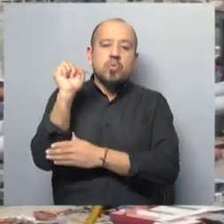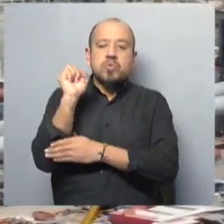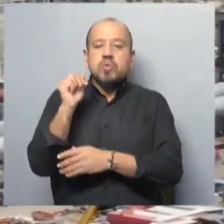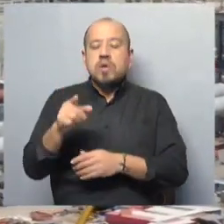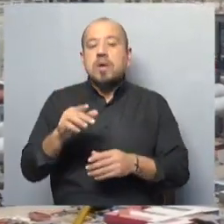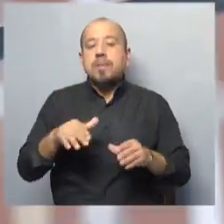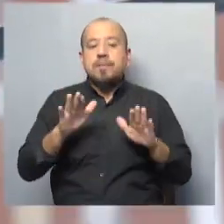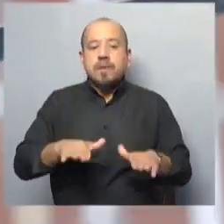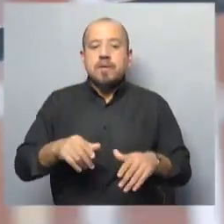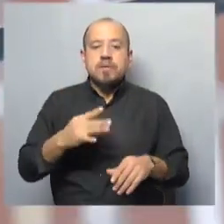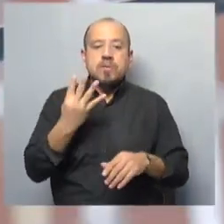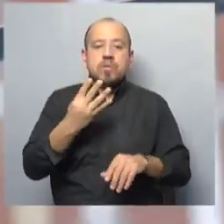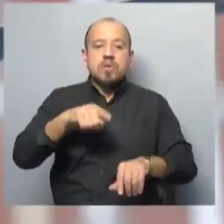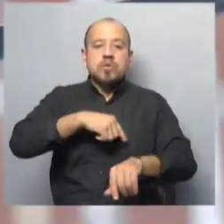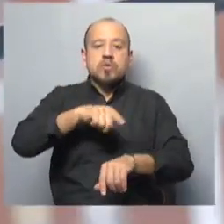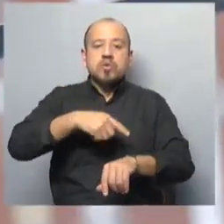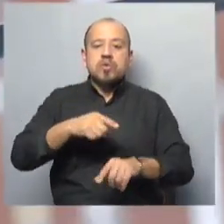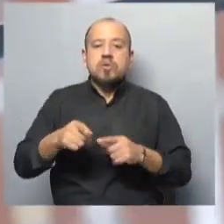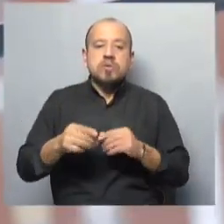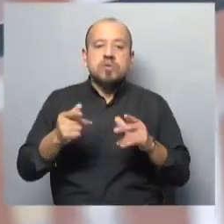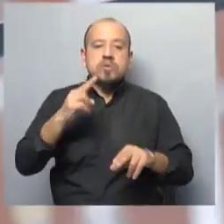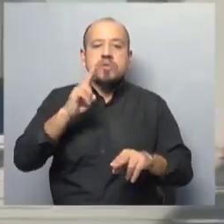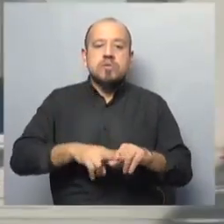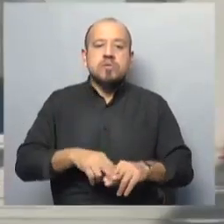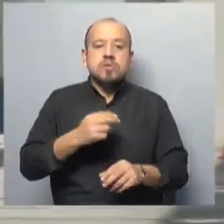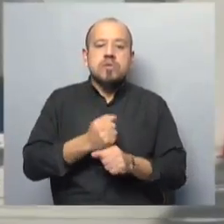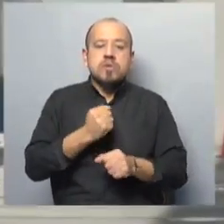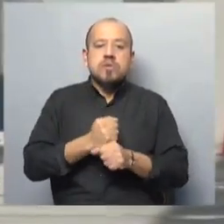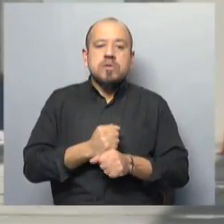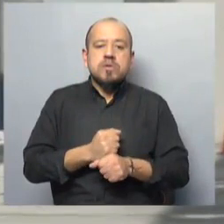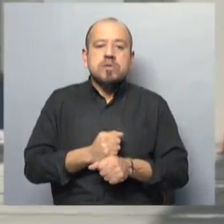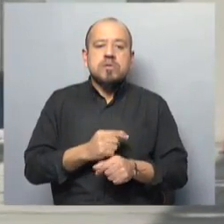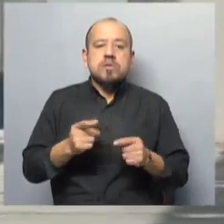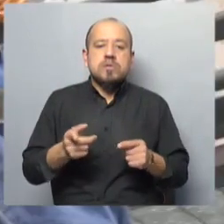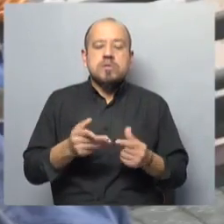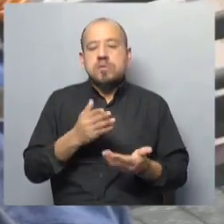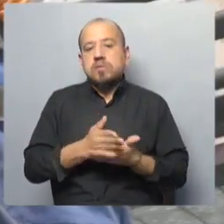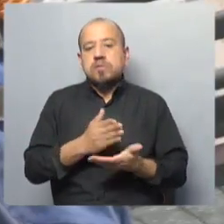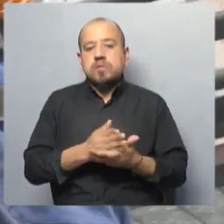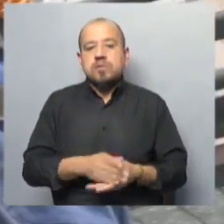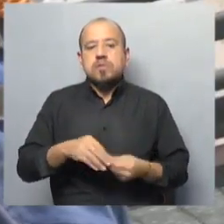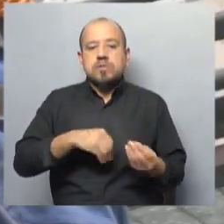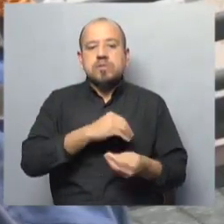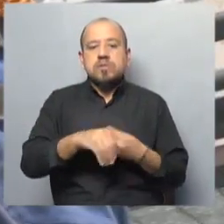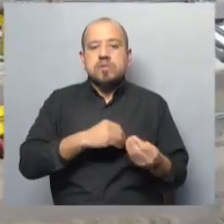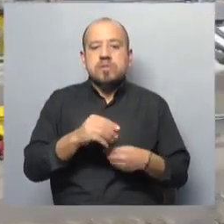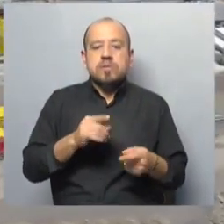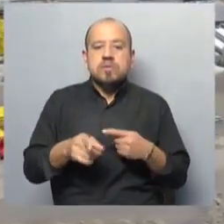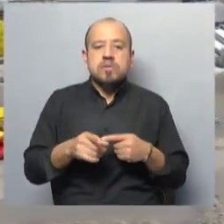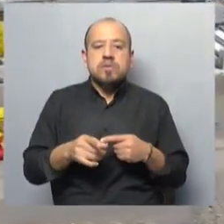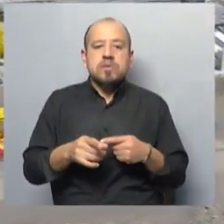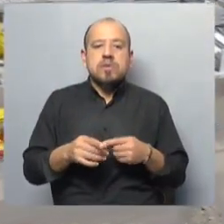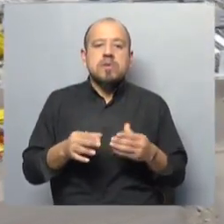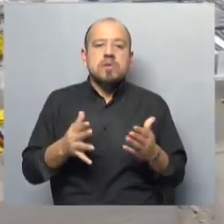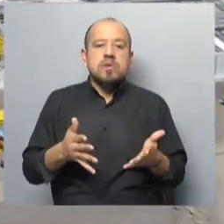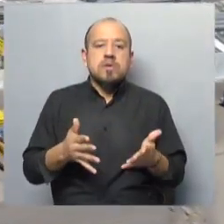de paro de 4 horas que tiene definida ante la muerte de trabajadores. Se solidariza, obviamente, con las familias y llama a la reflexión sobre